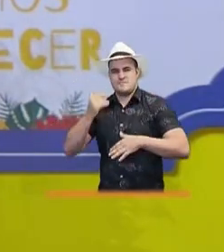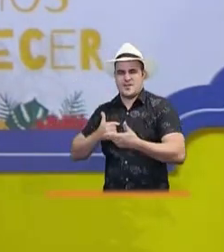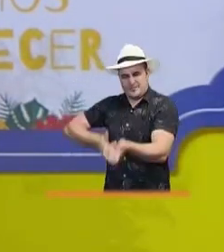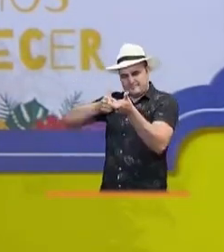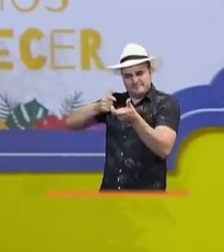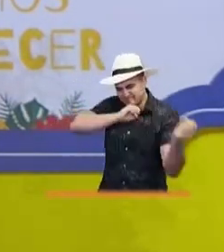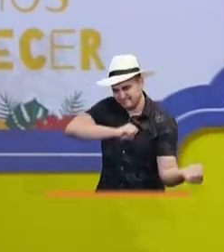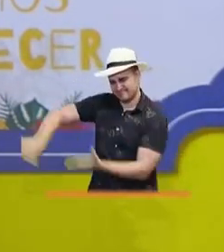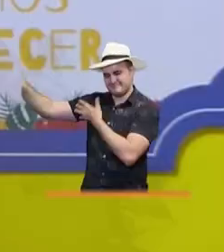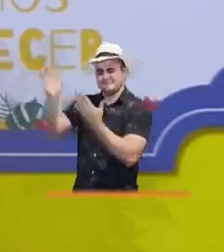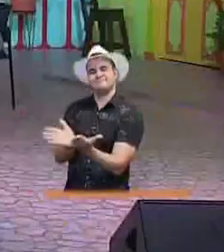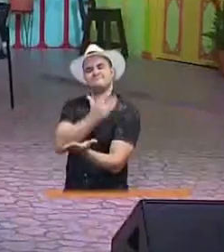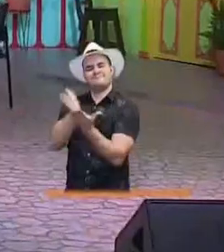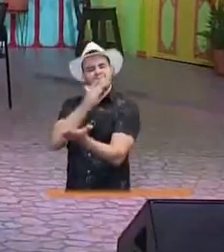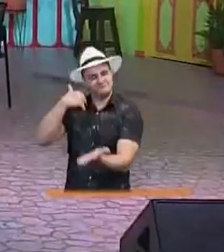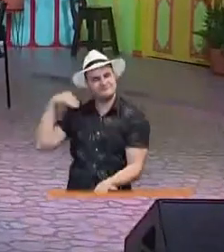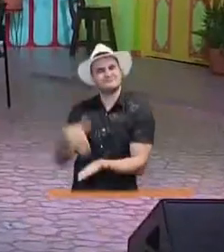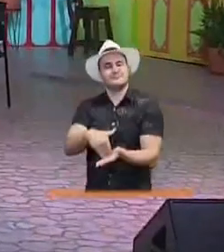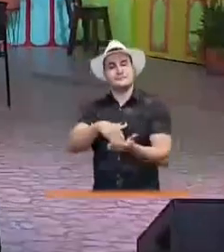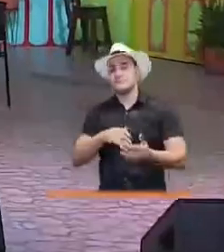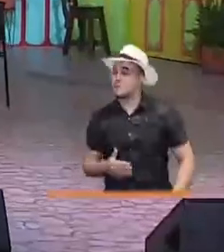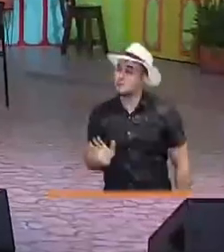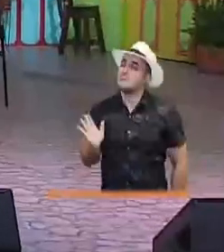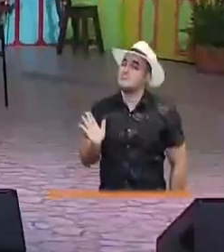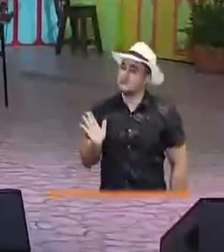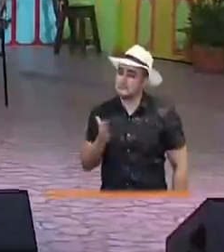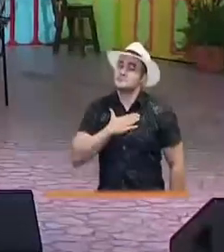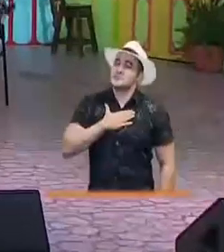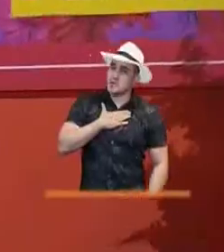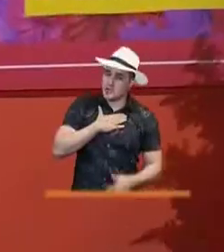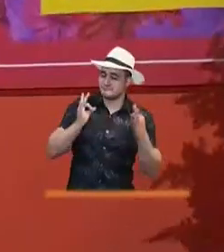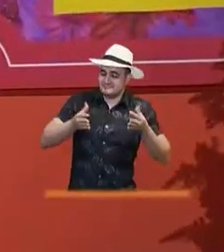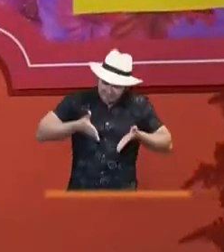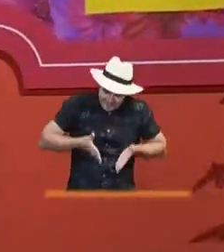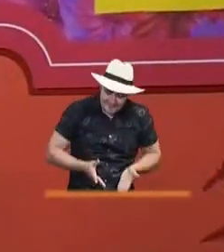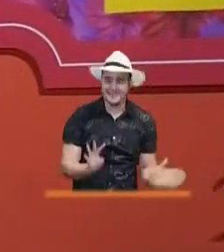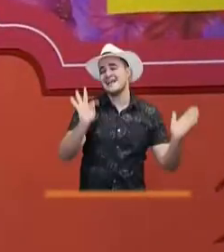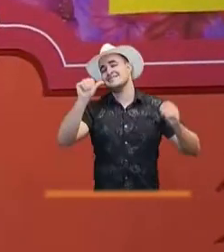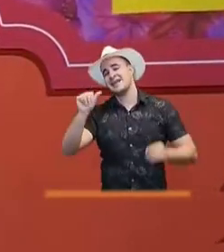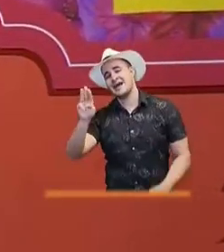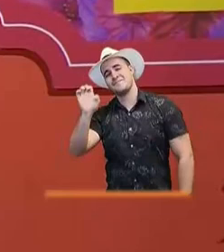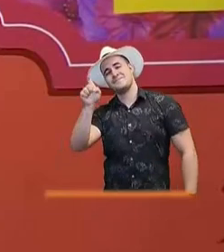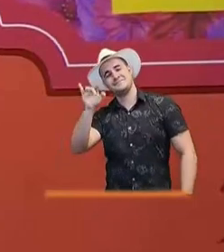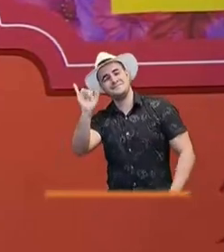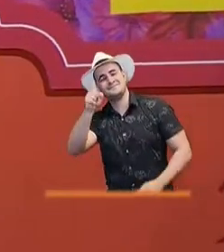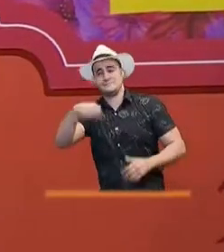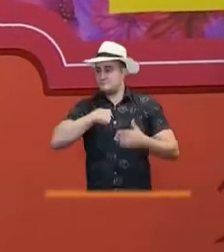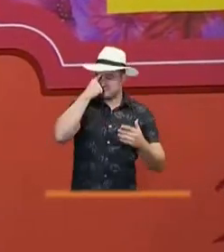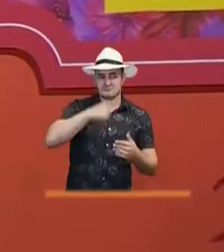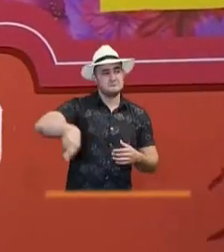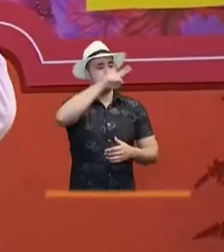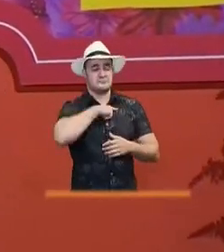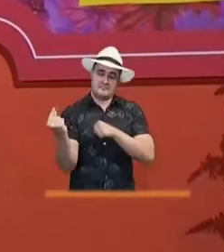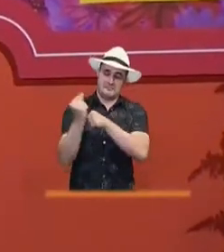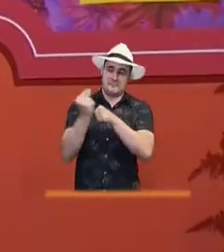fusil por un cuaderno. Pero yo soy tamesino, para que no me